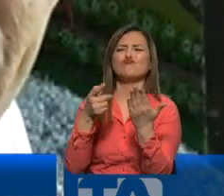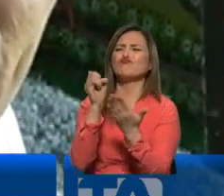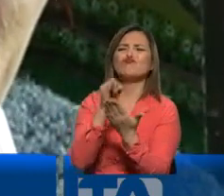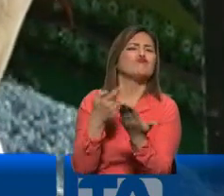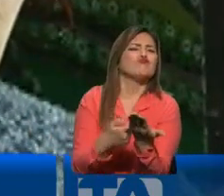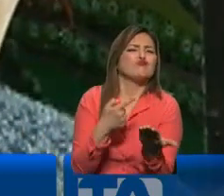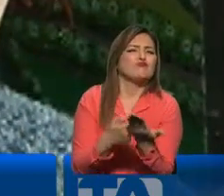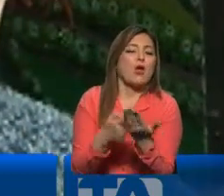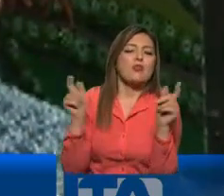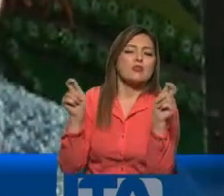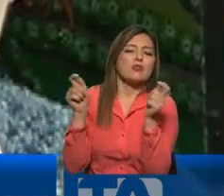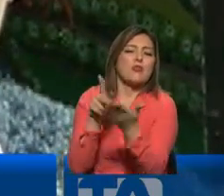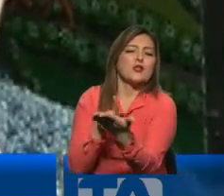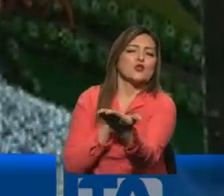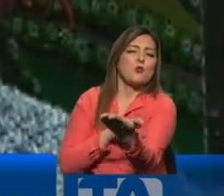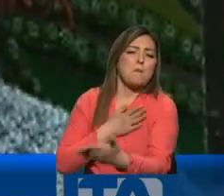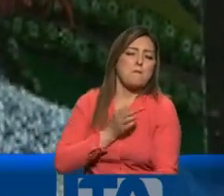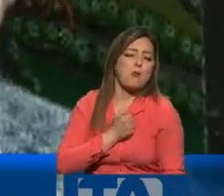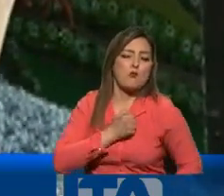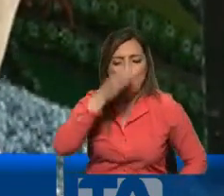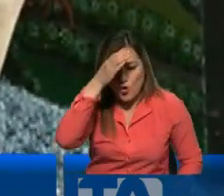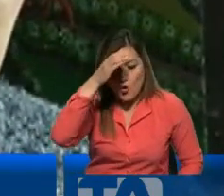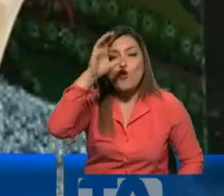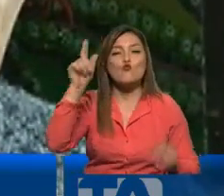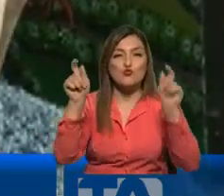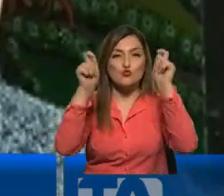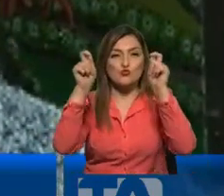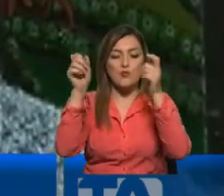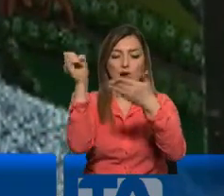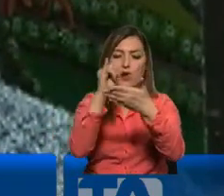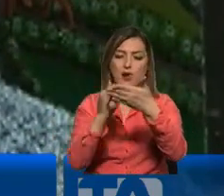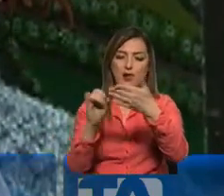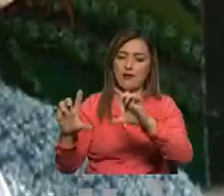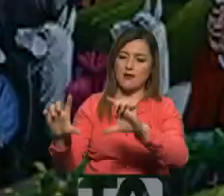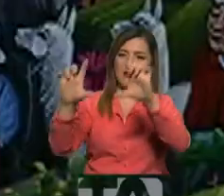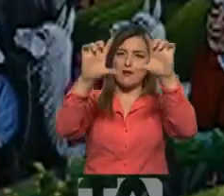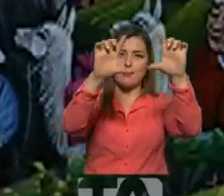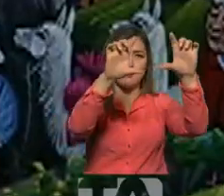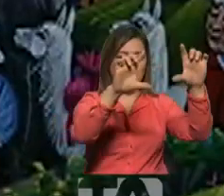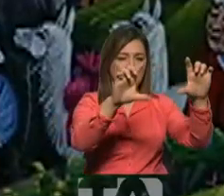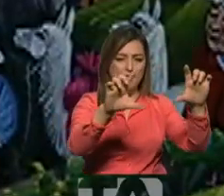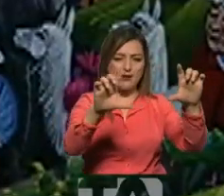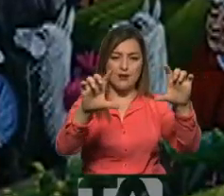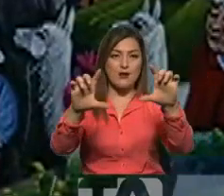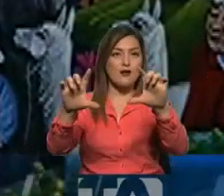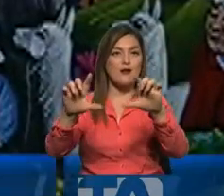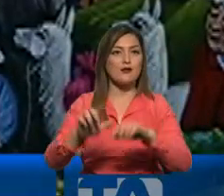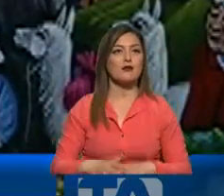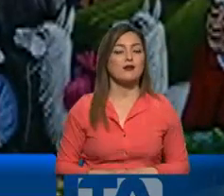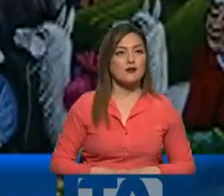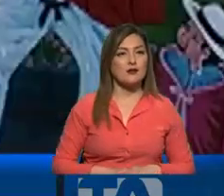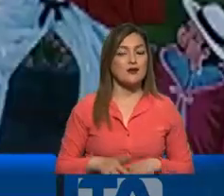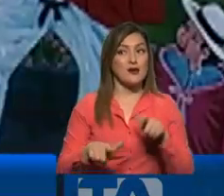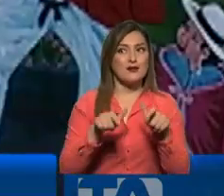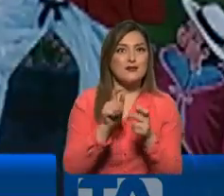que vive nuestra cultura, nuestra gente, tratamos de representar a través de las obras. Aquí los